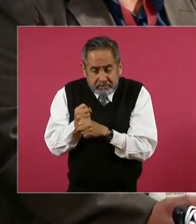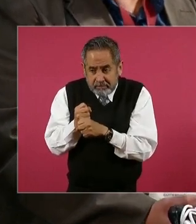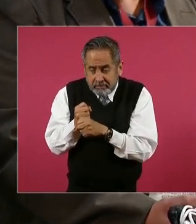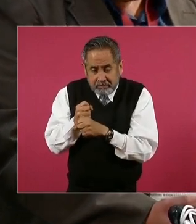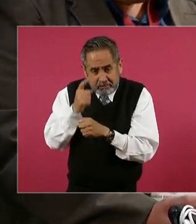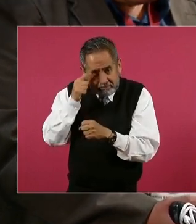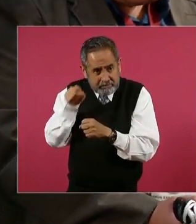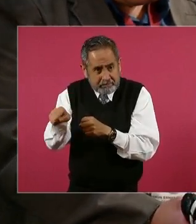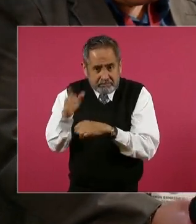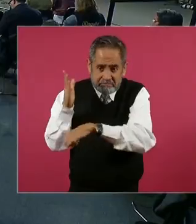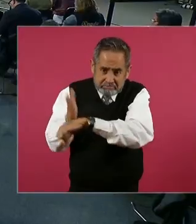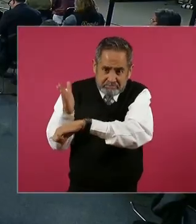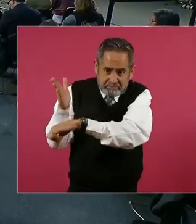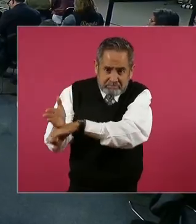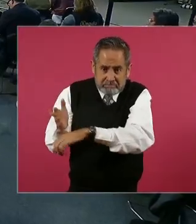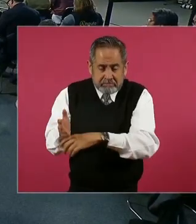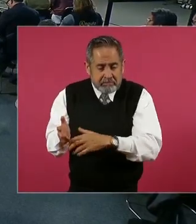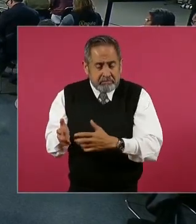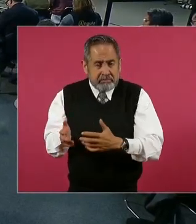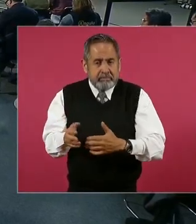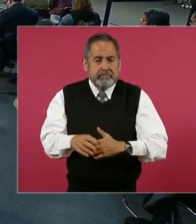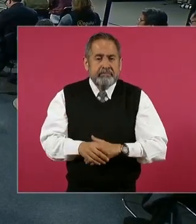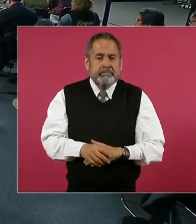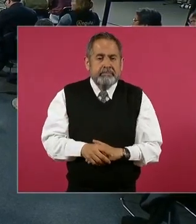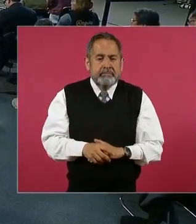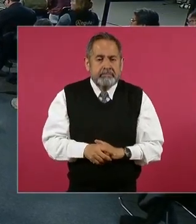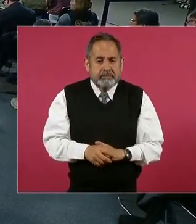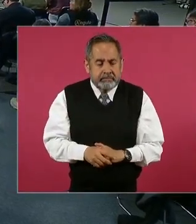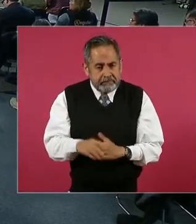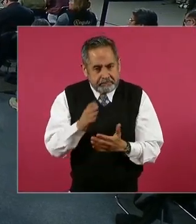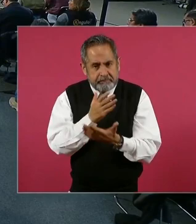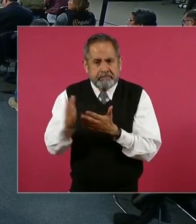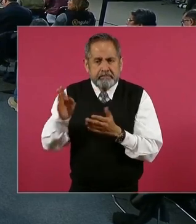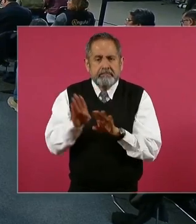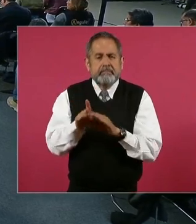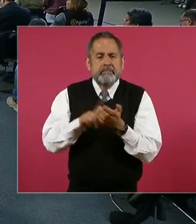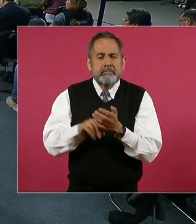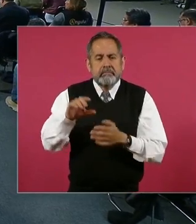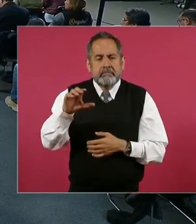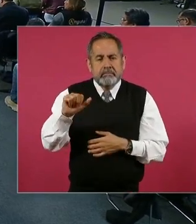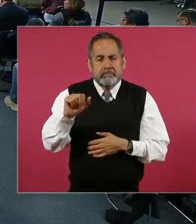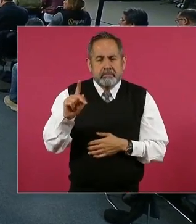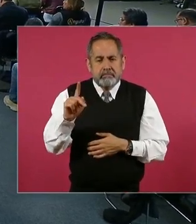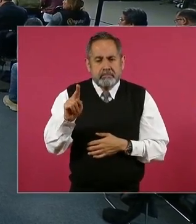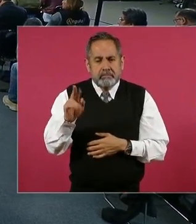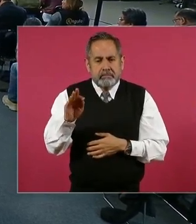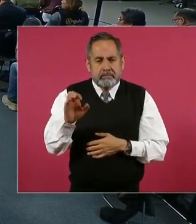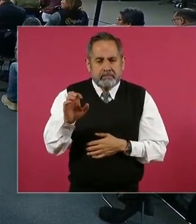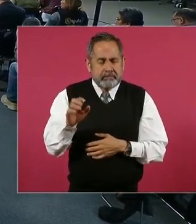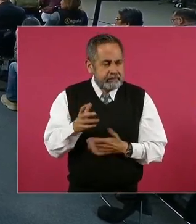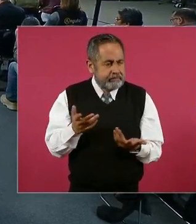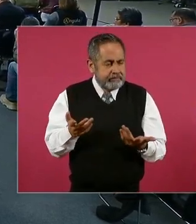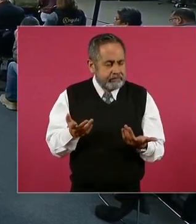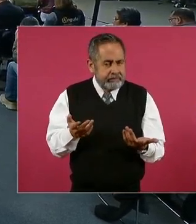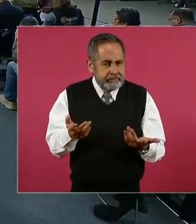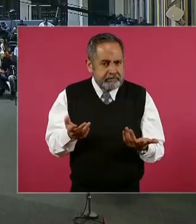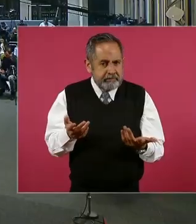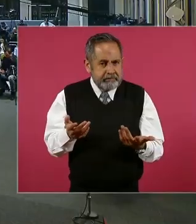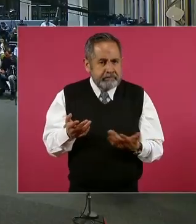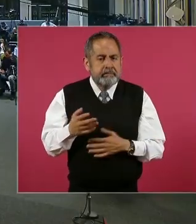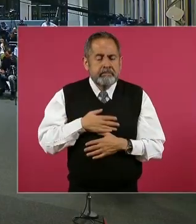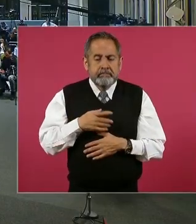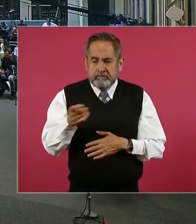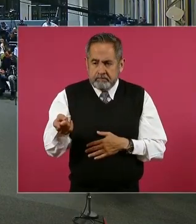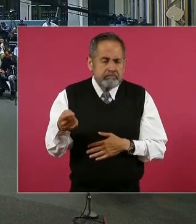cada una Aparte está lo de capufe a la solicitud del